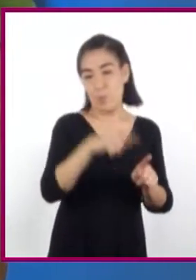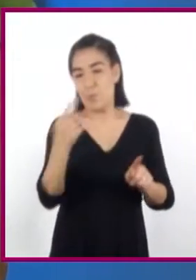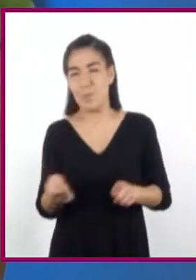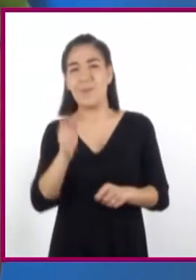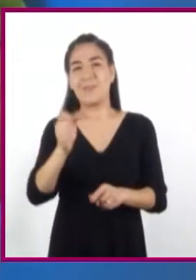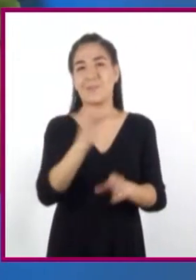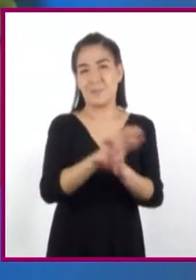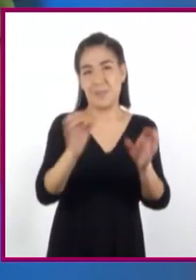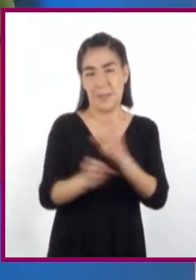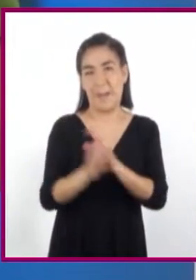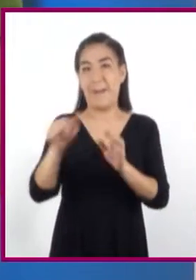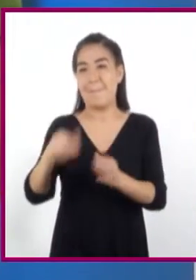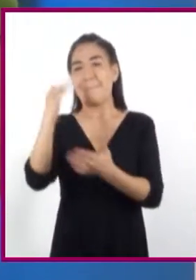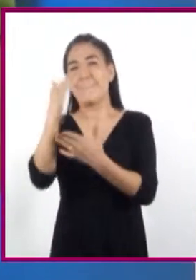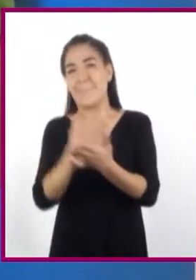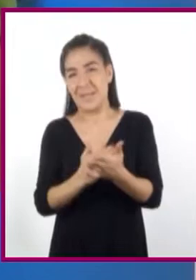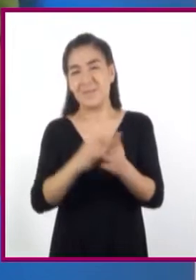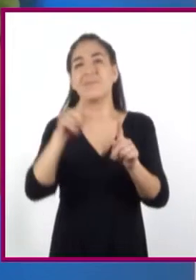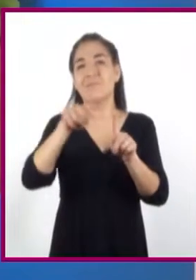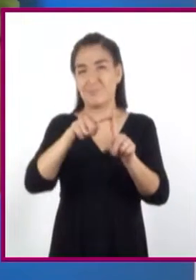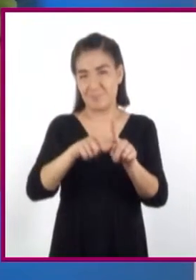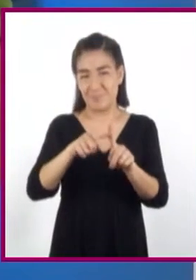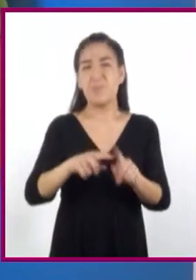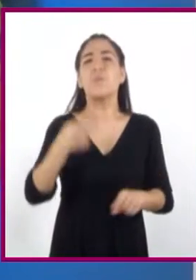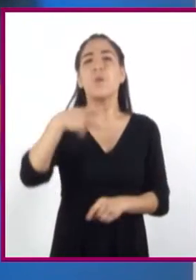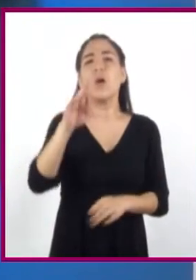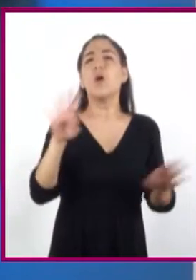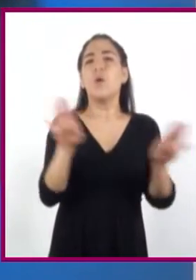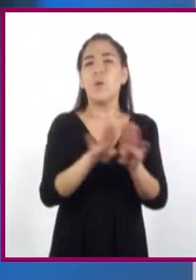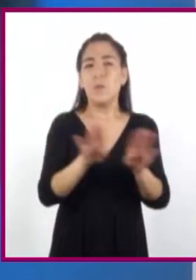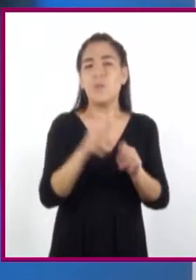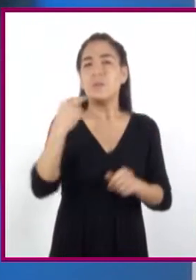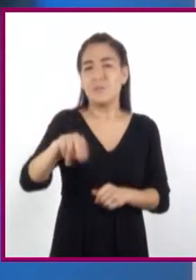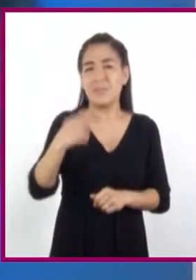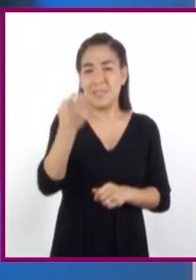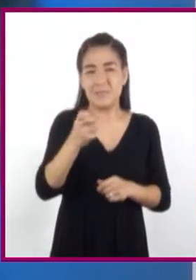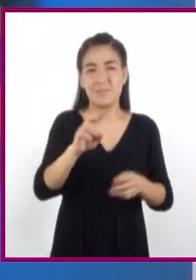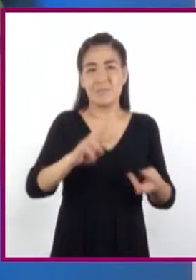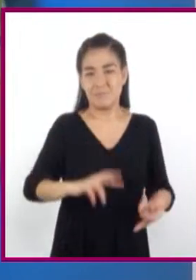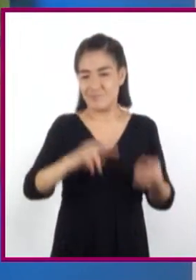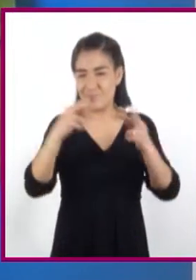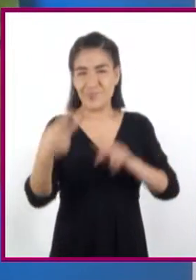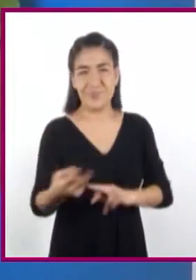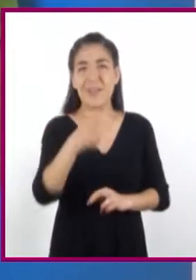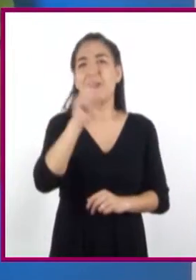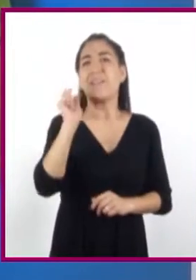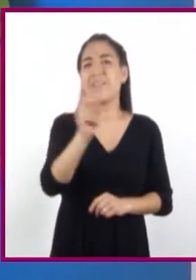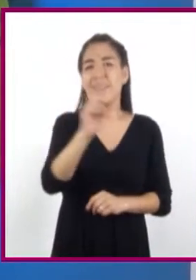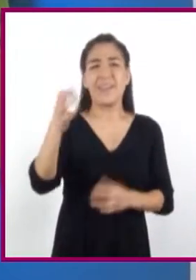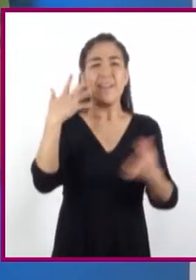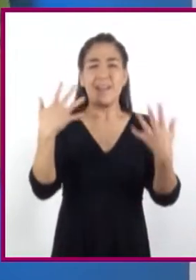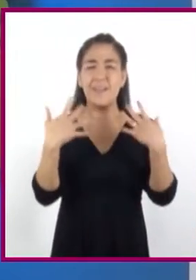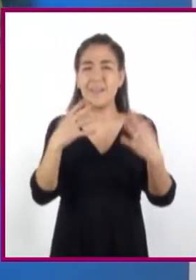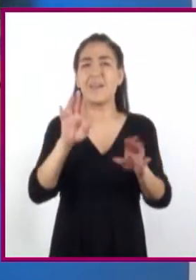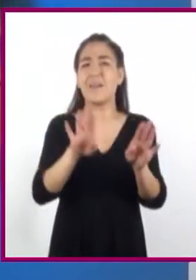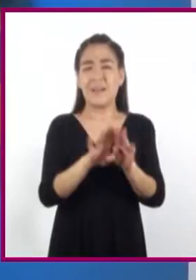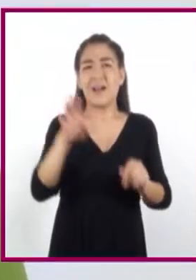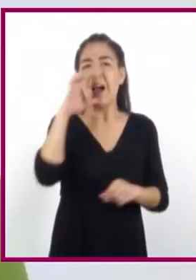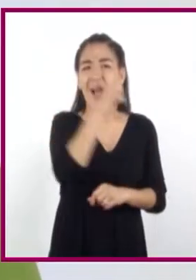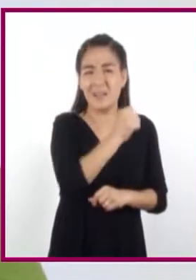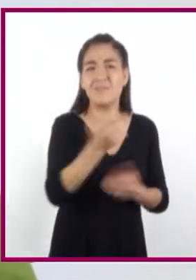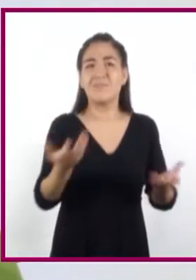a la de menor temperatura. Pero, ¿cómo se llama este proceso de transferencia de calor? ¿Tiene algún